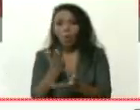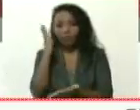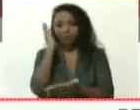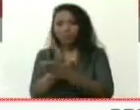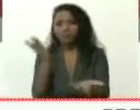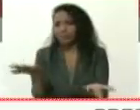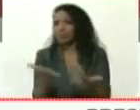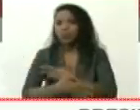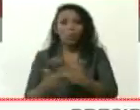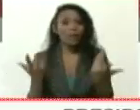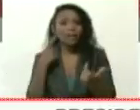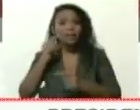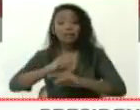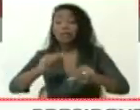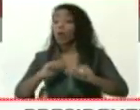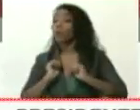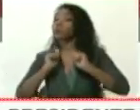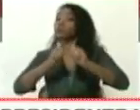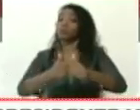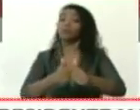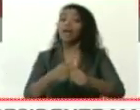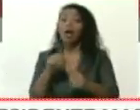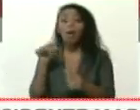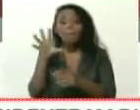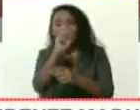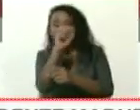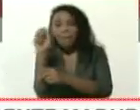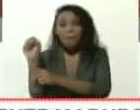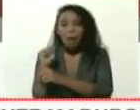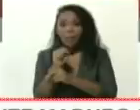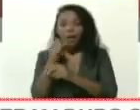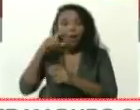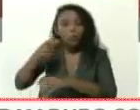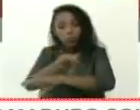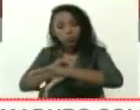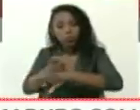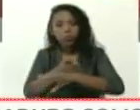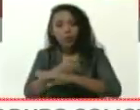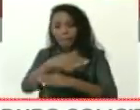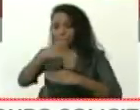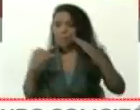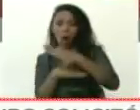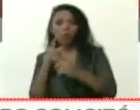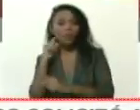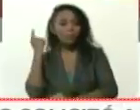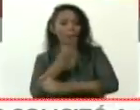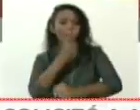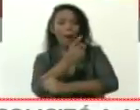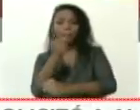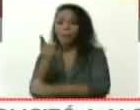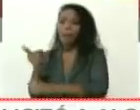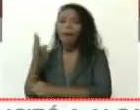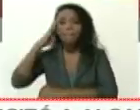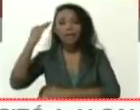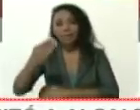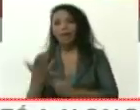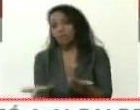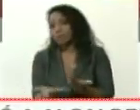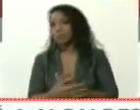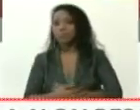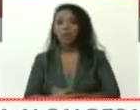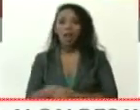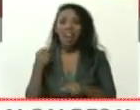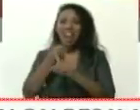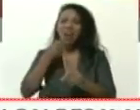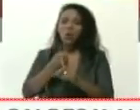más territorio, comenzaron a captar a los gobiernos y a ponerlos bajo sus órdenes, dictaduras militares, muchas de ellas,